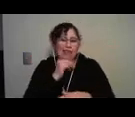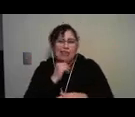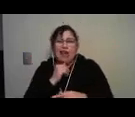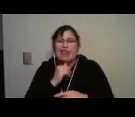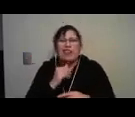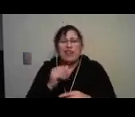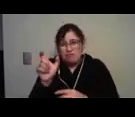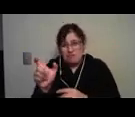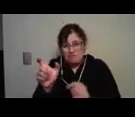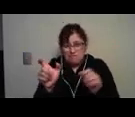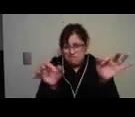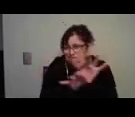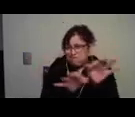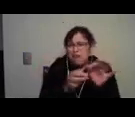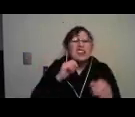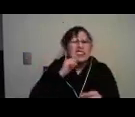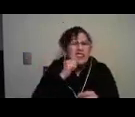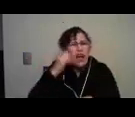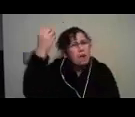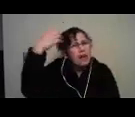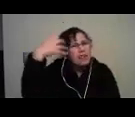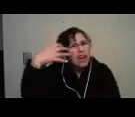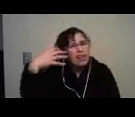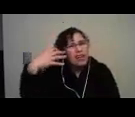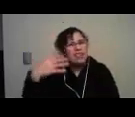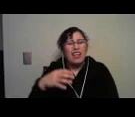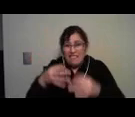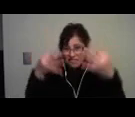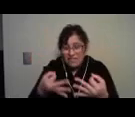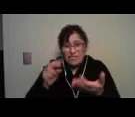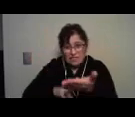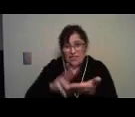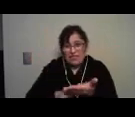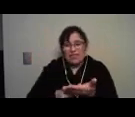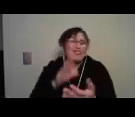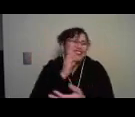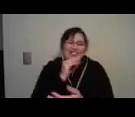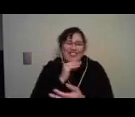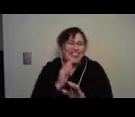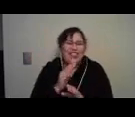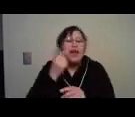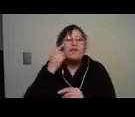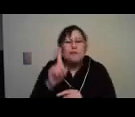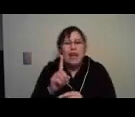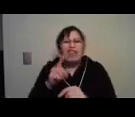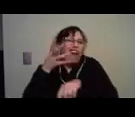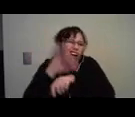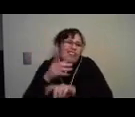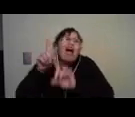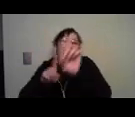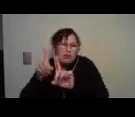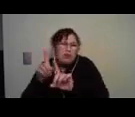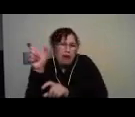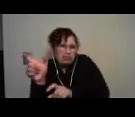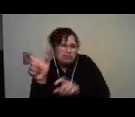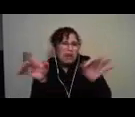aprendizaje, estas son características generales que se ven descritas en todas las definiciones que hay, ¿ya? En relación